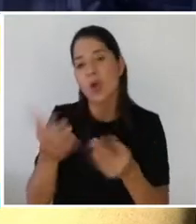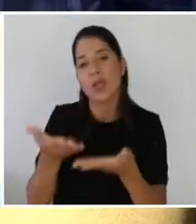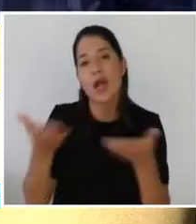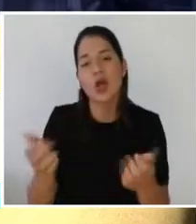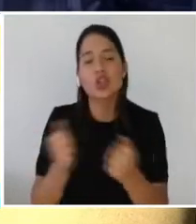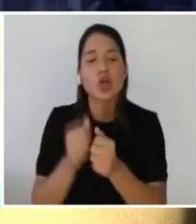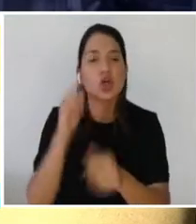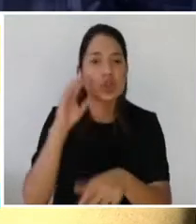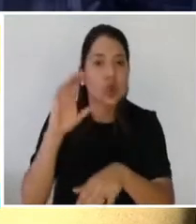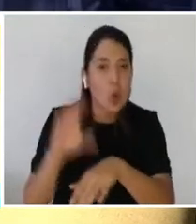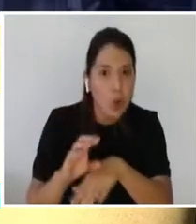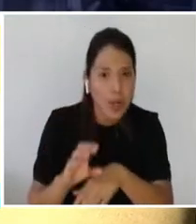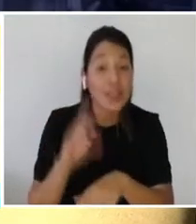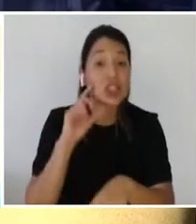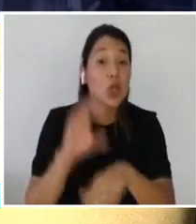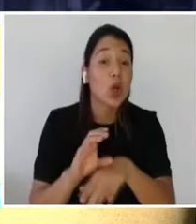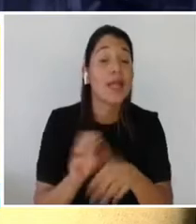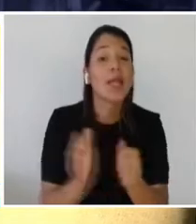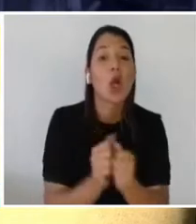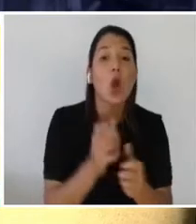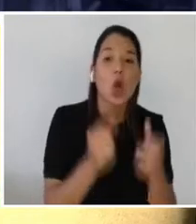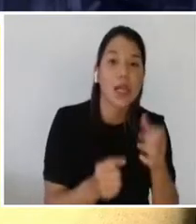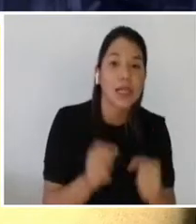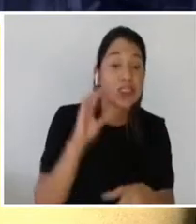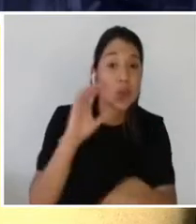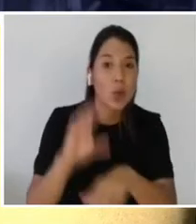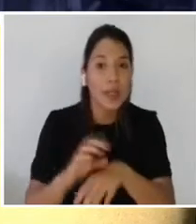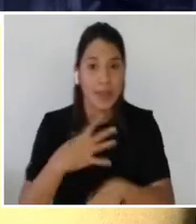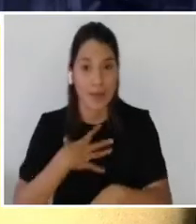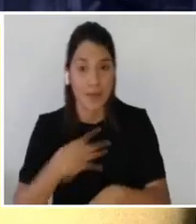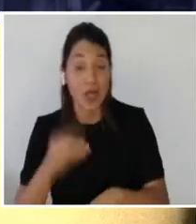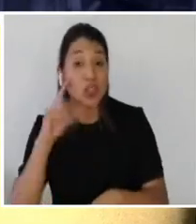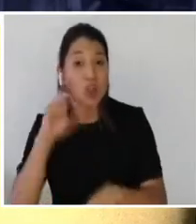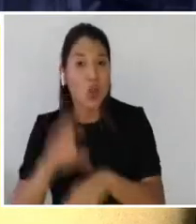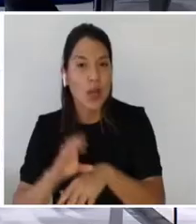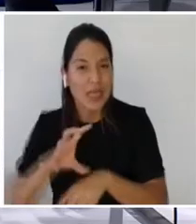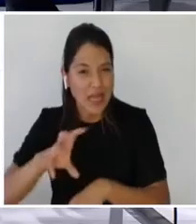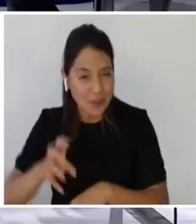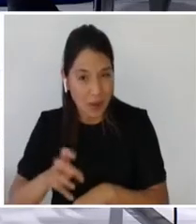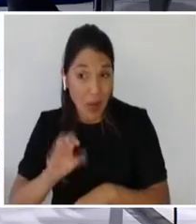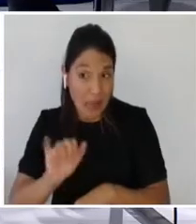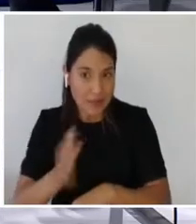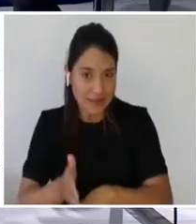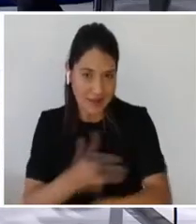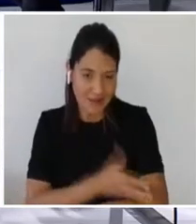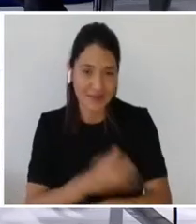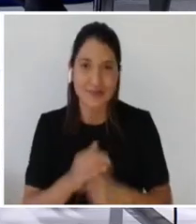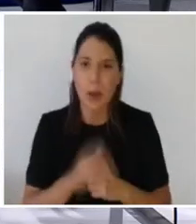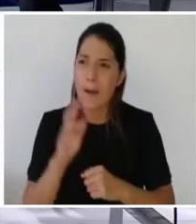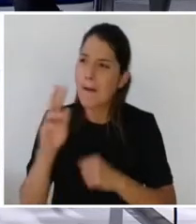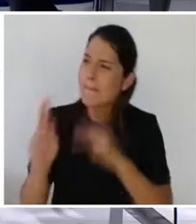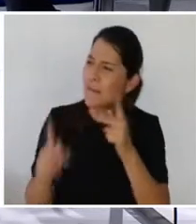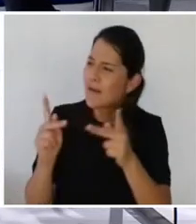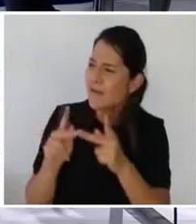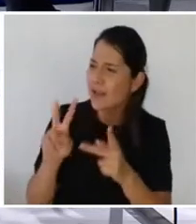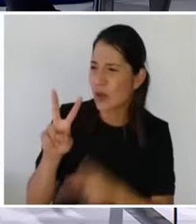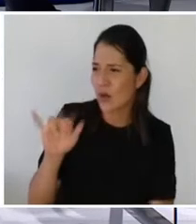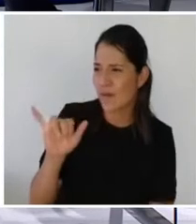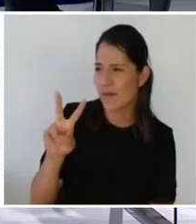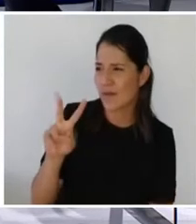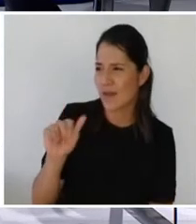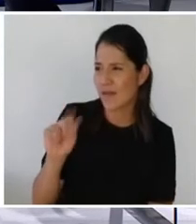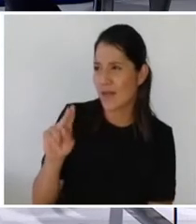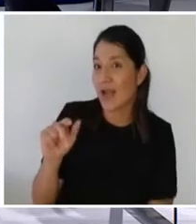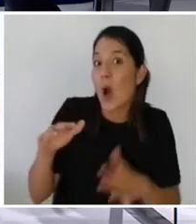de leche, chocolate blanco y chocolate amargo. Y así he ido avanzando. Perfecto. Viviana, ¿tu idea cómo nació? Bueno,